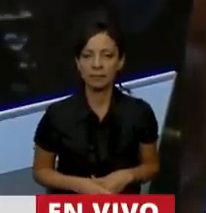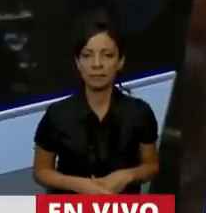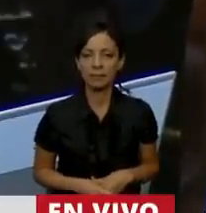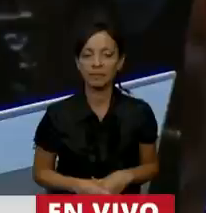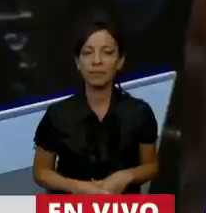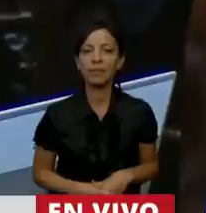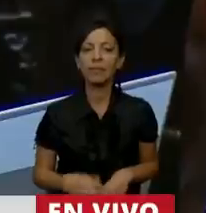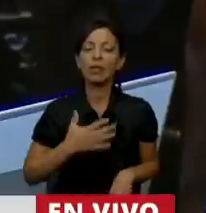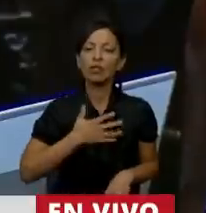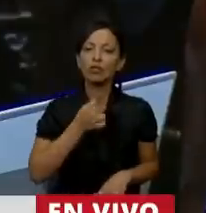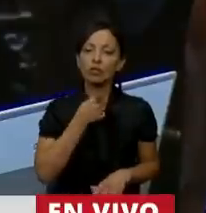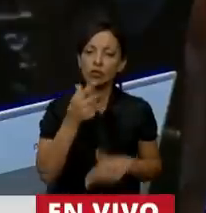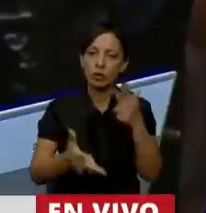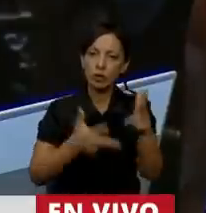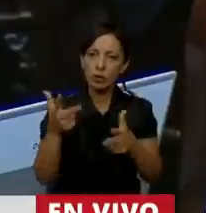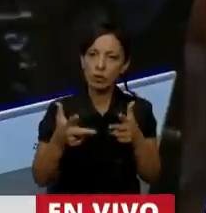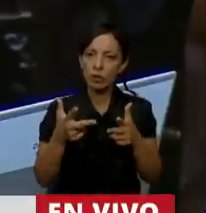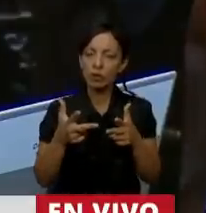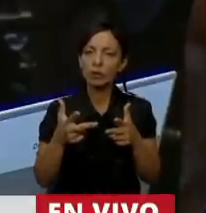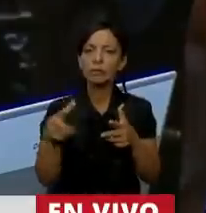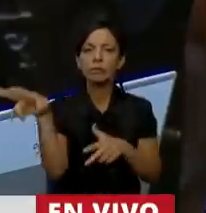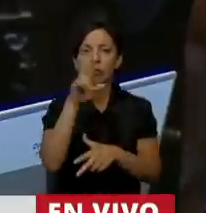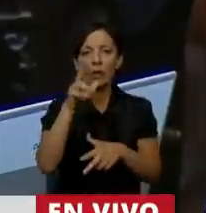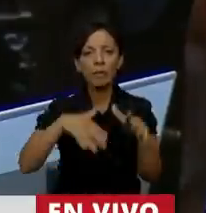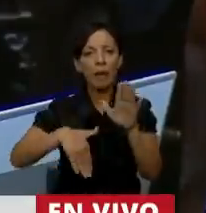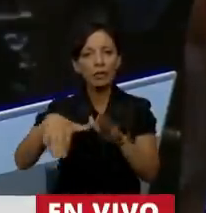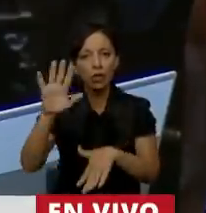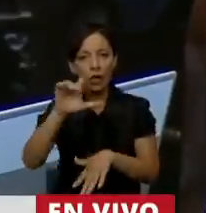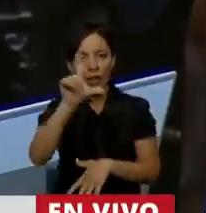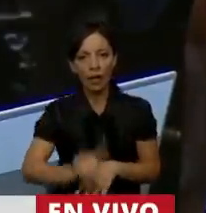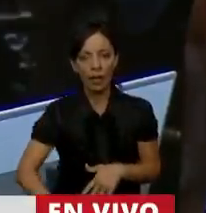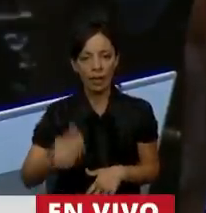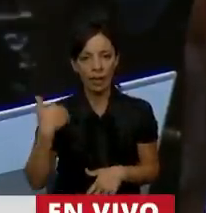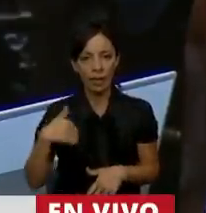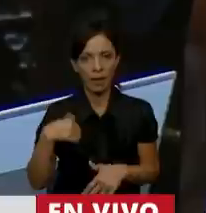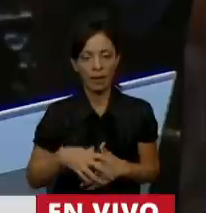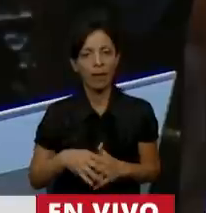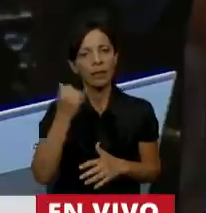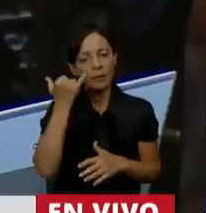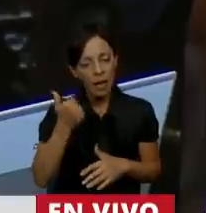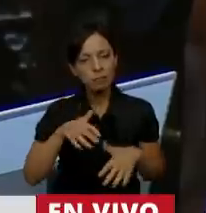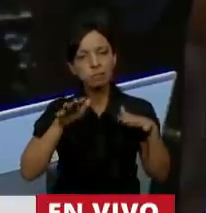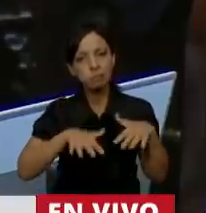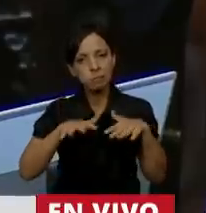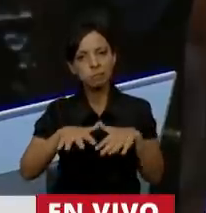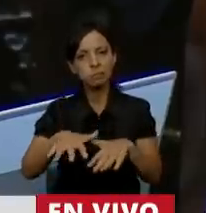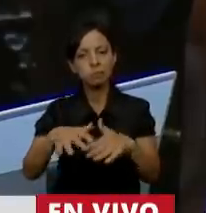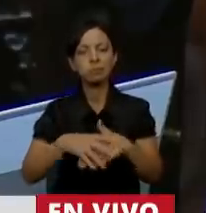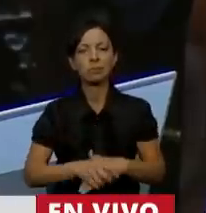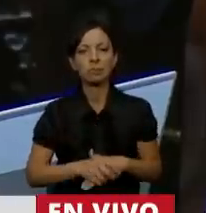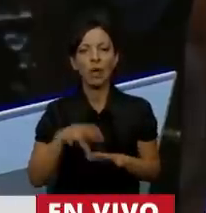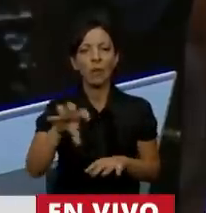Yo lo que quiero hablar ahora es de una mayoría de mujeres que está en todo el país, que salió a las calles, en